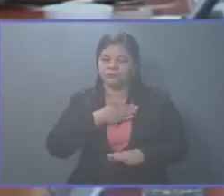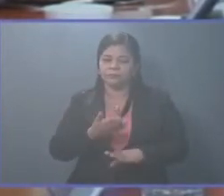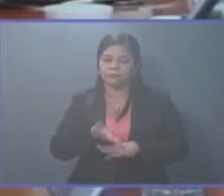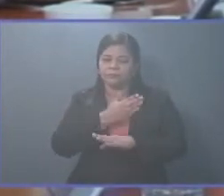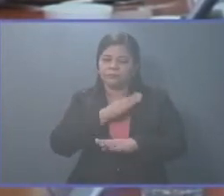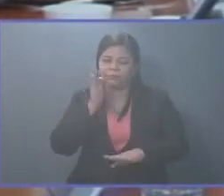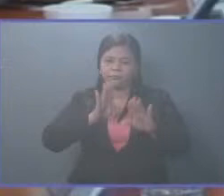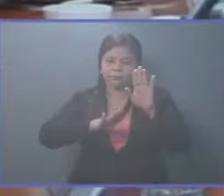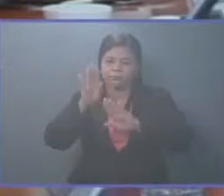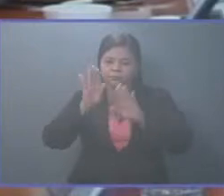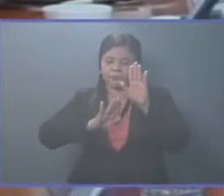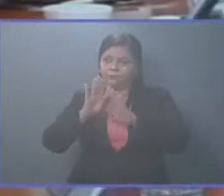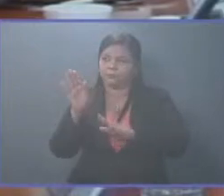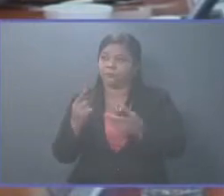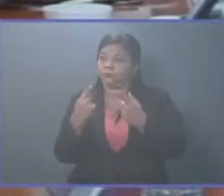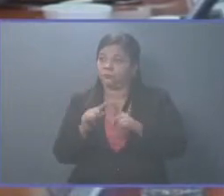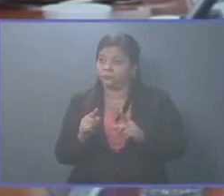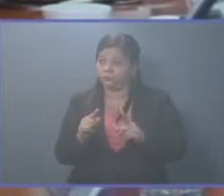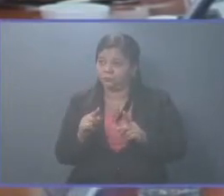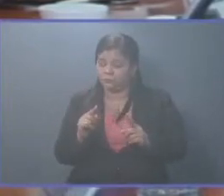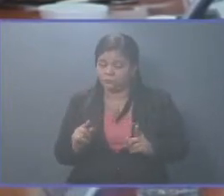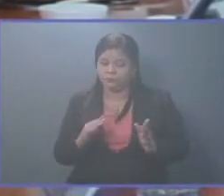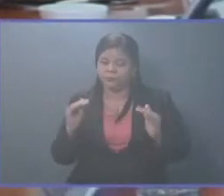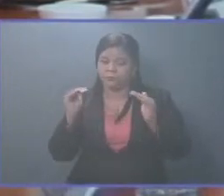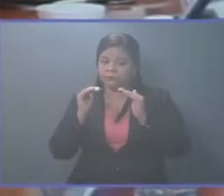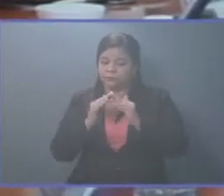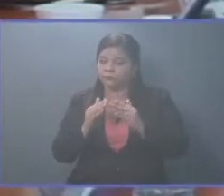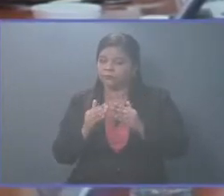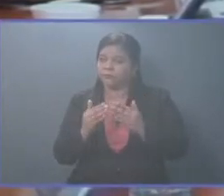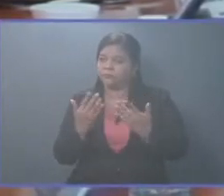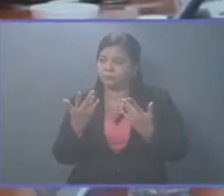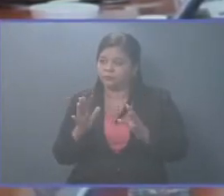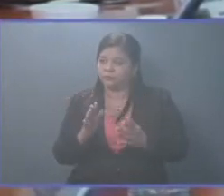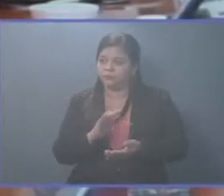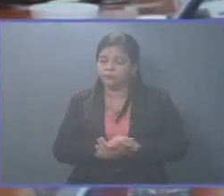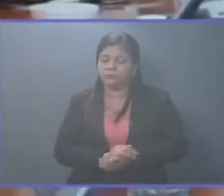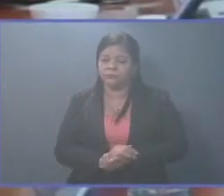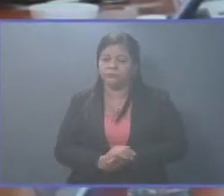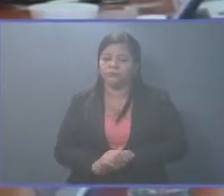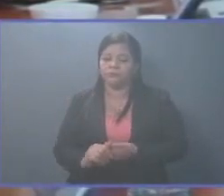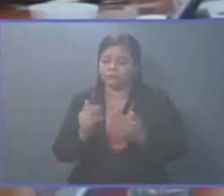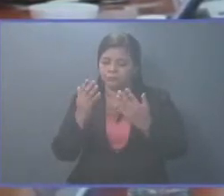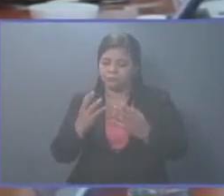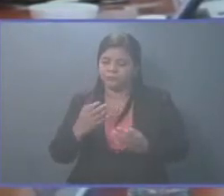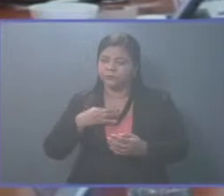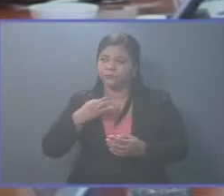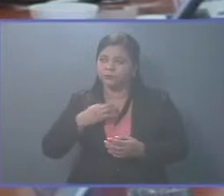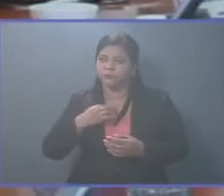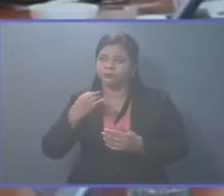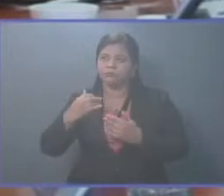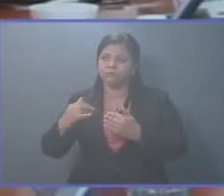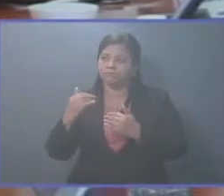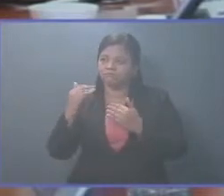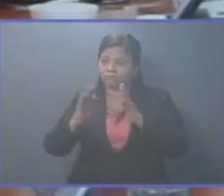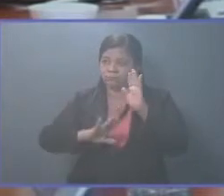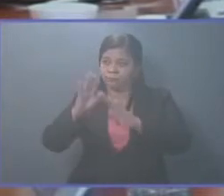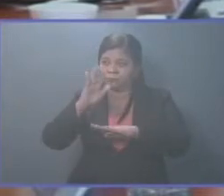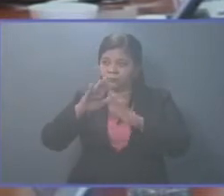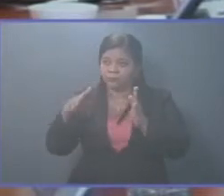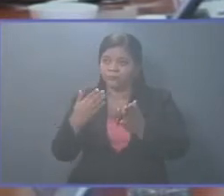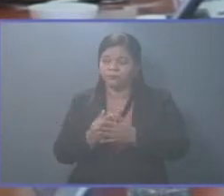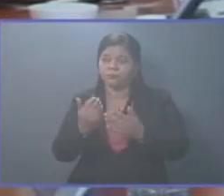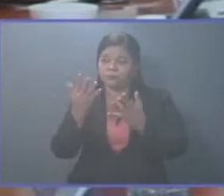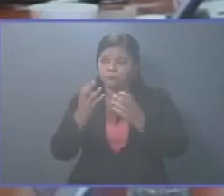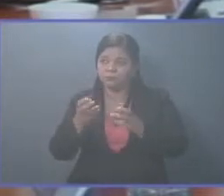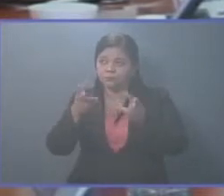participando, y de igual manera ha habido también invitación a participación a